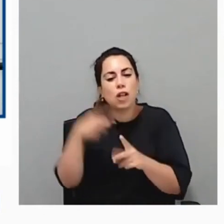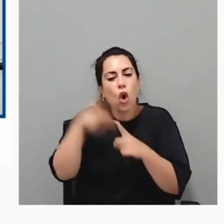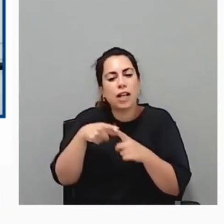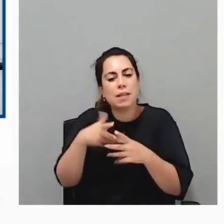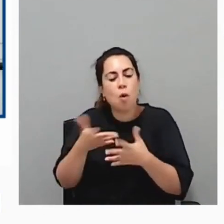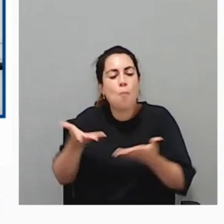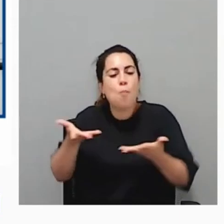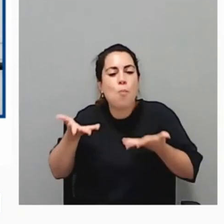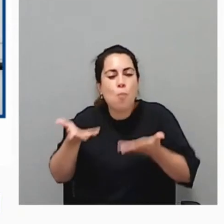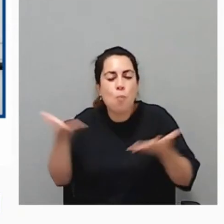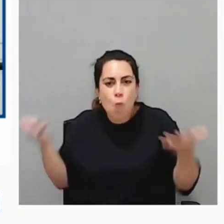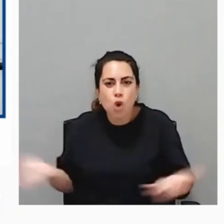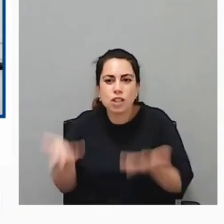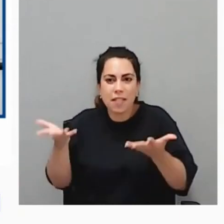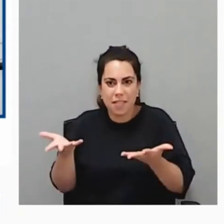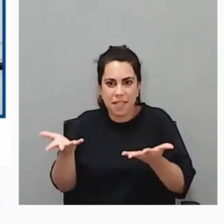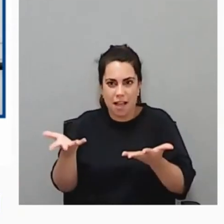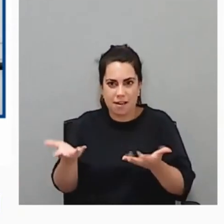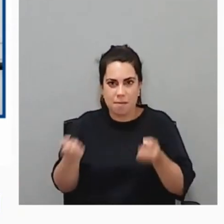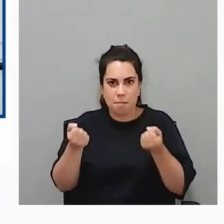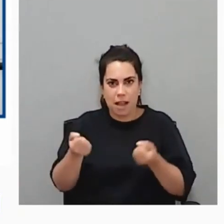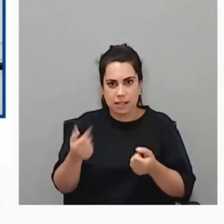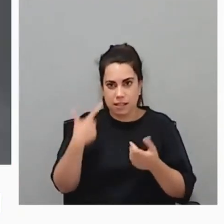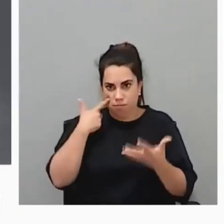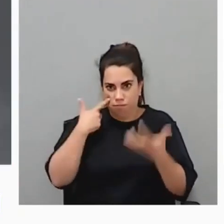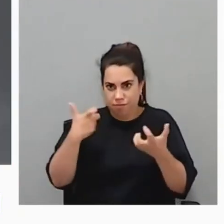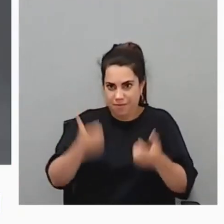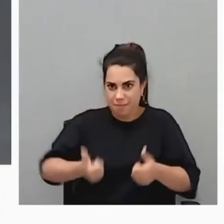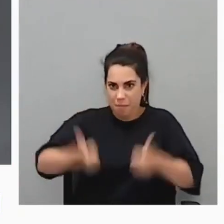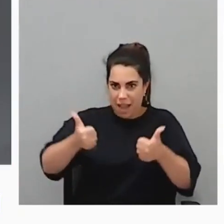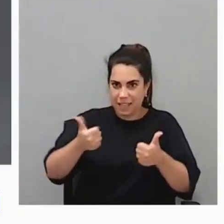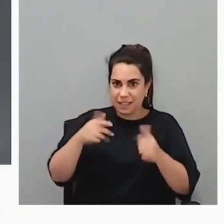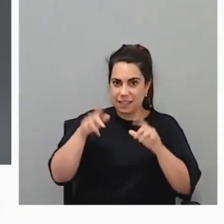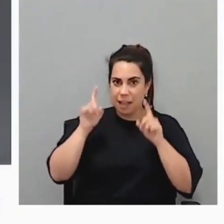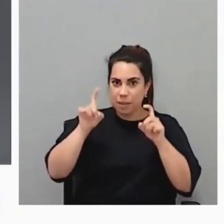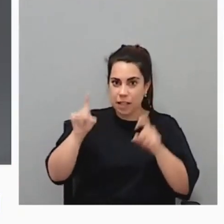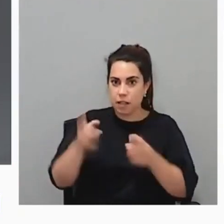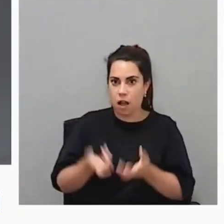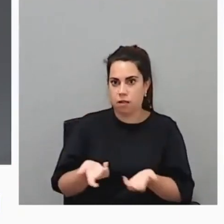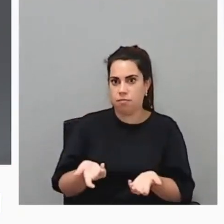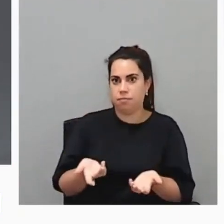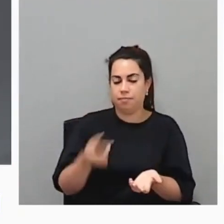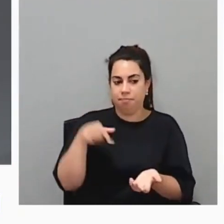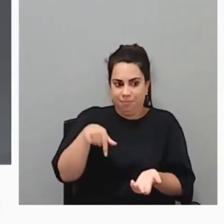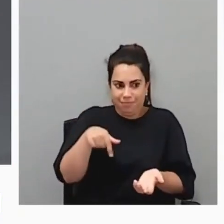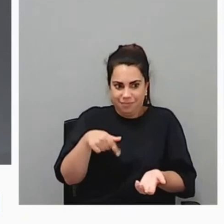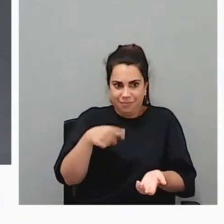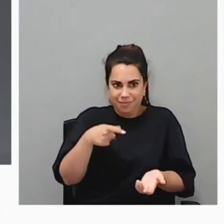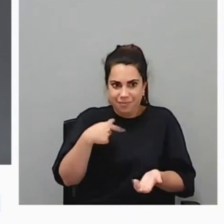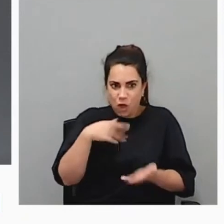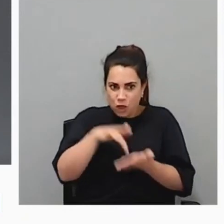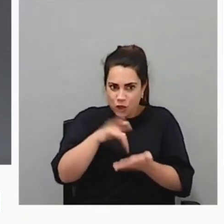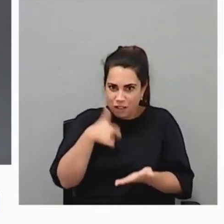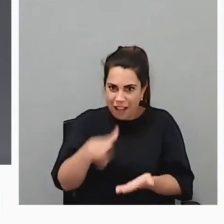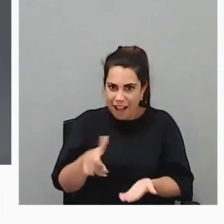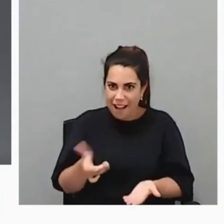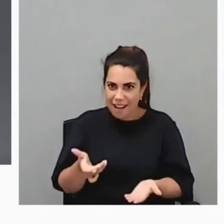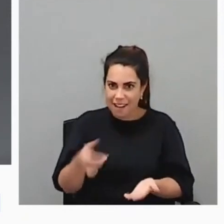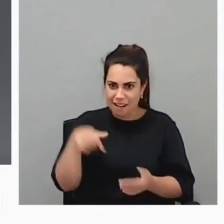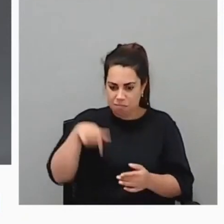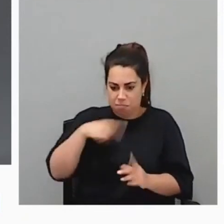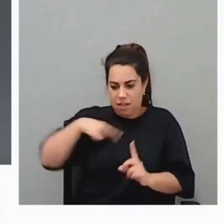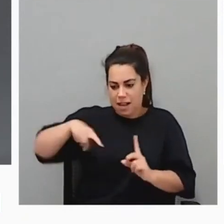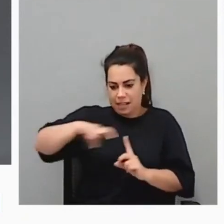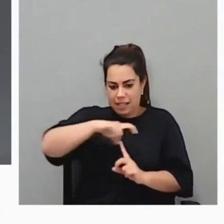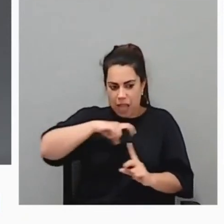¿no? Esto es una realidad ya, o sea, parece algo futurista, pero nosotros en este año que llevamos como empresa, pues